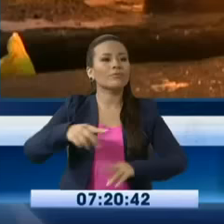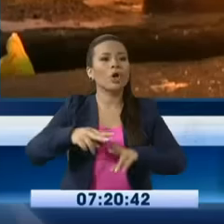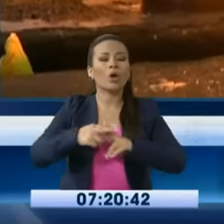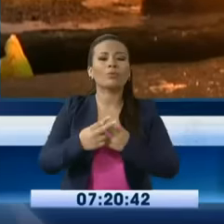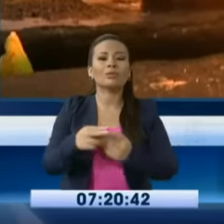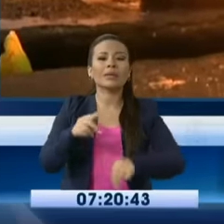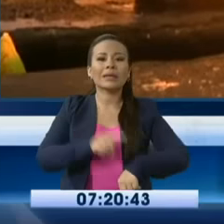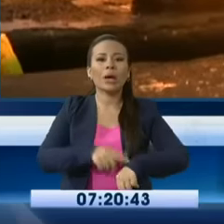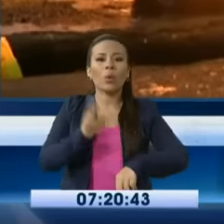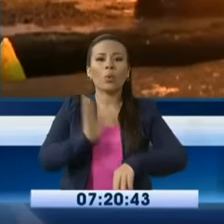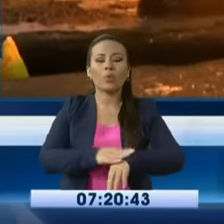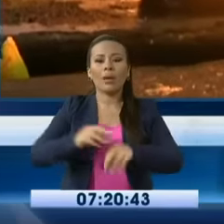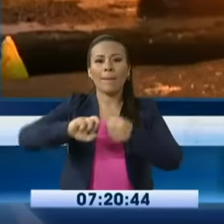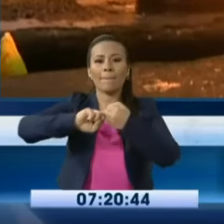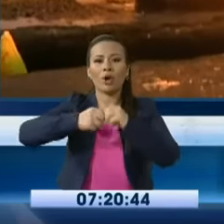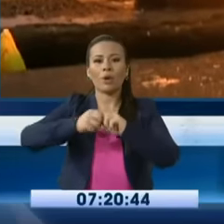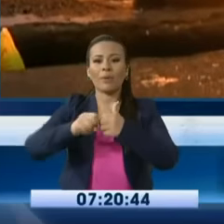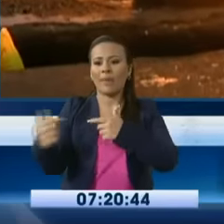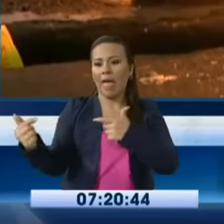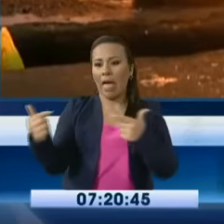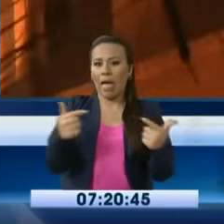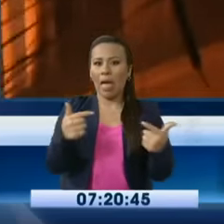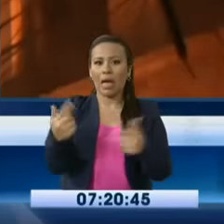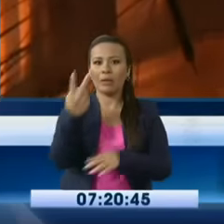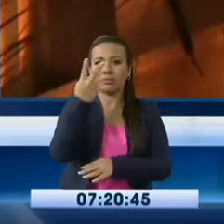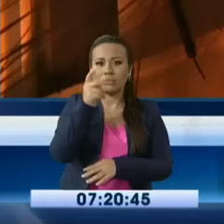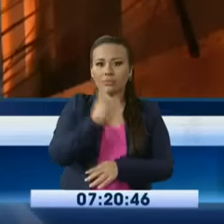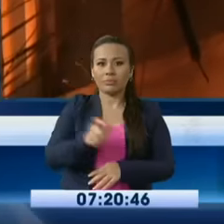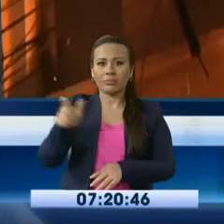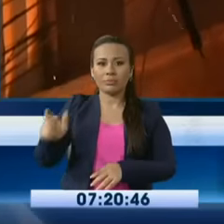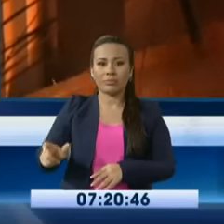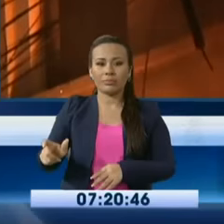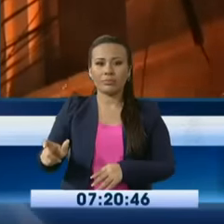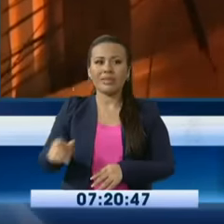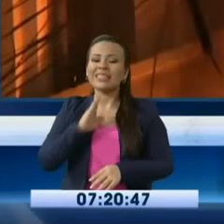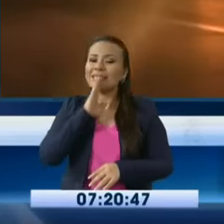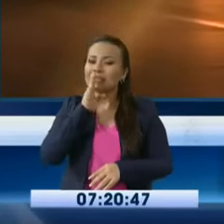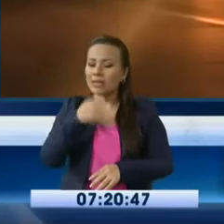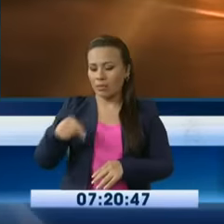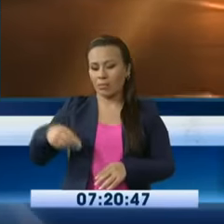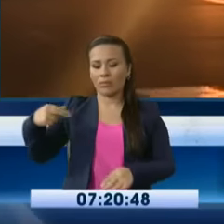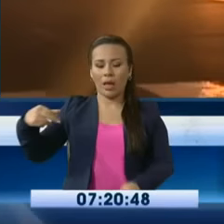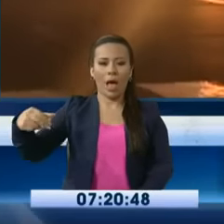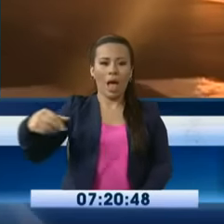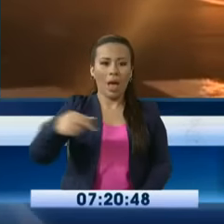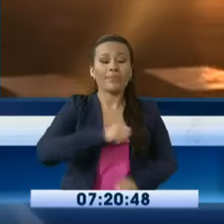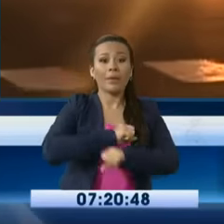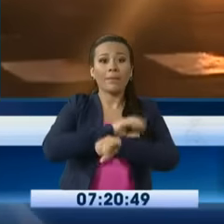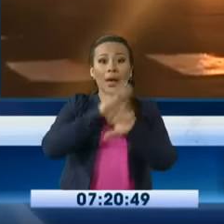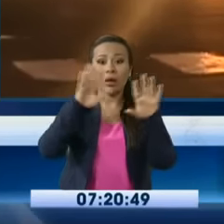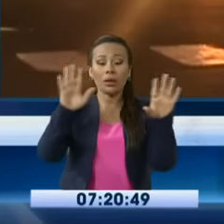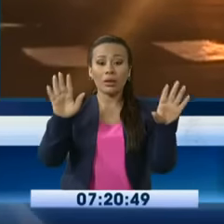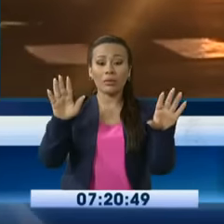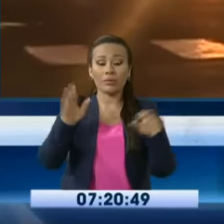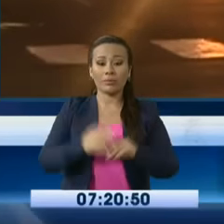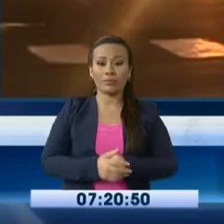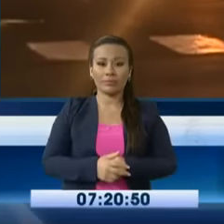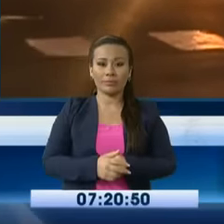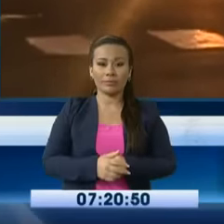un altercado, tras una pelea entre dos sujetos que frecuentan la zona en horas de la madrugada